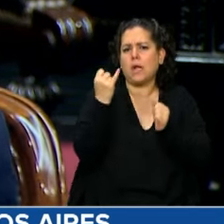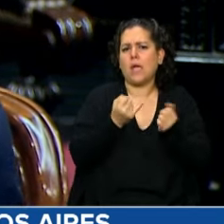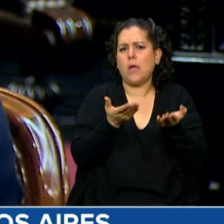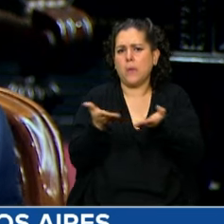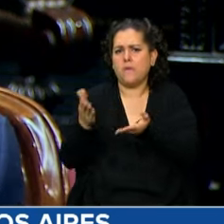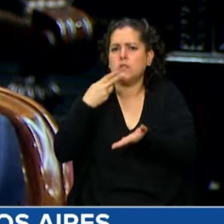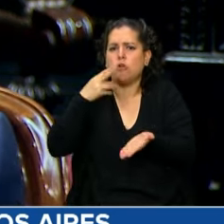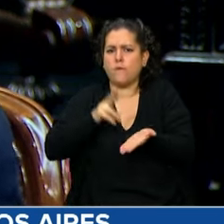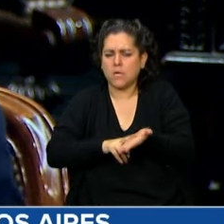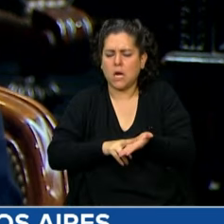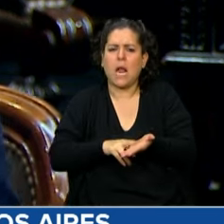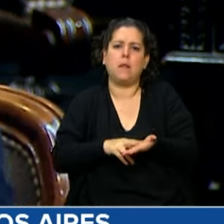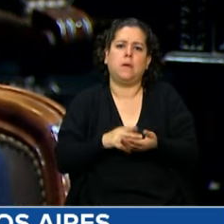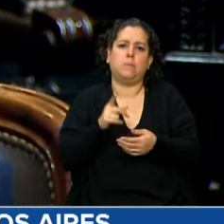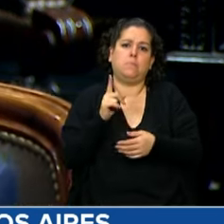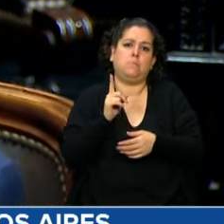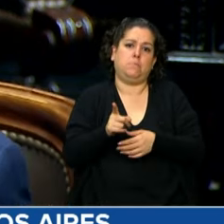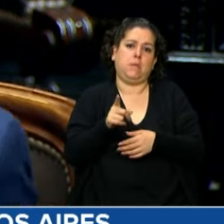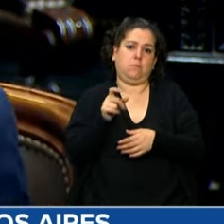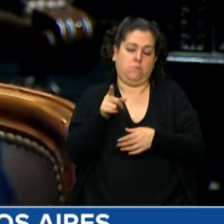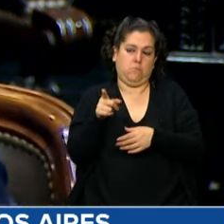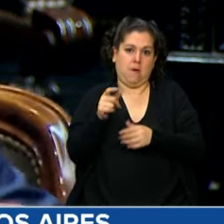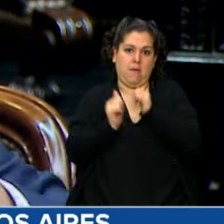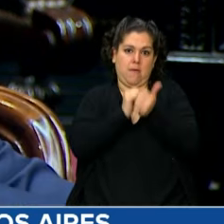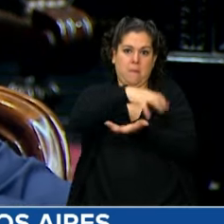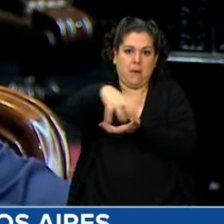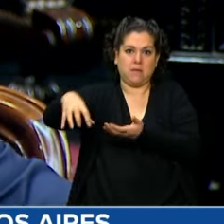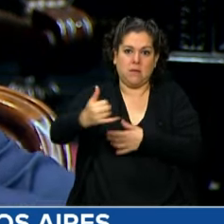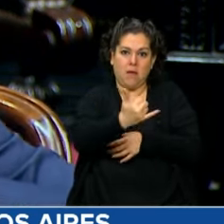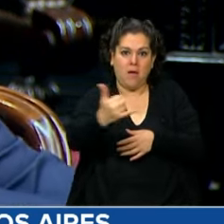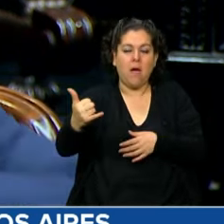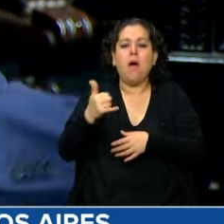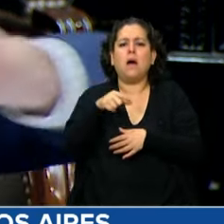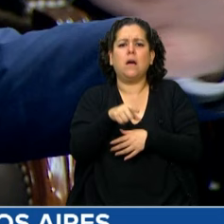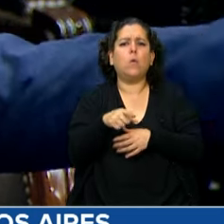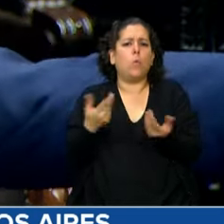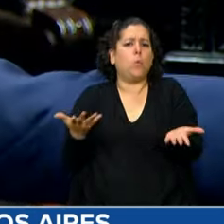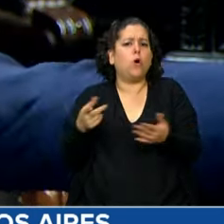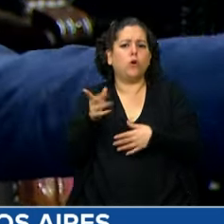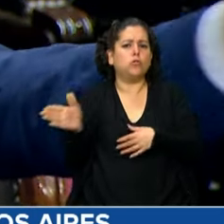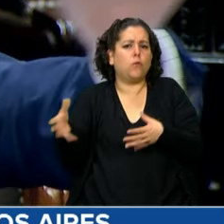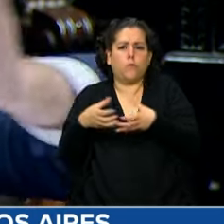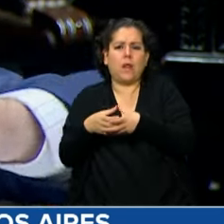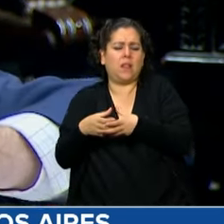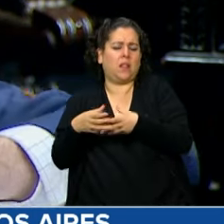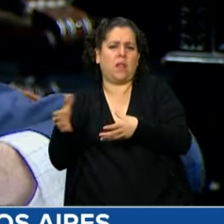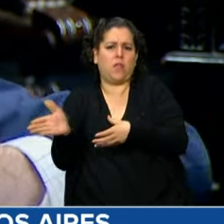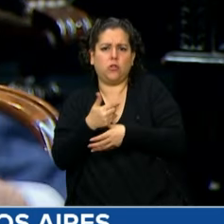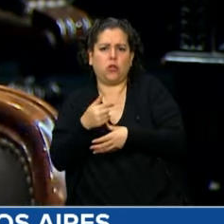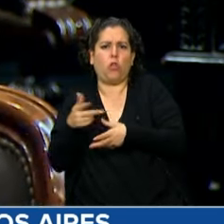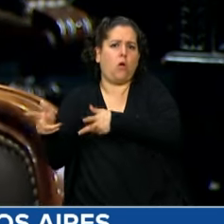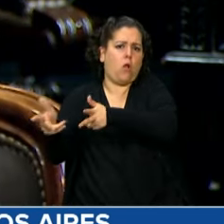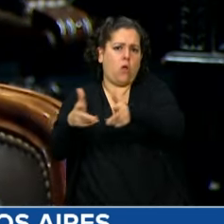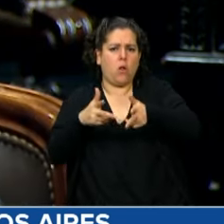fiscal como esta la tiene en amplia magnitud si de esa separata está hablando todo el frente de todo por izquierda y por